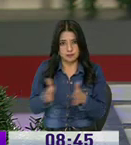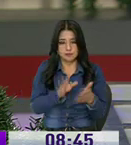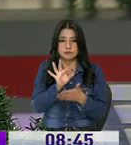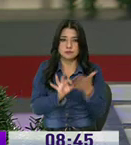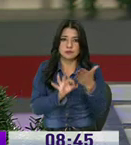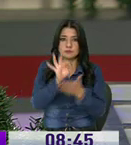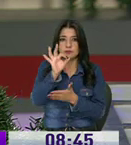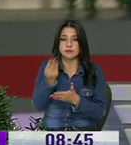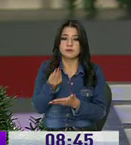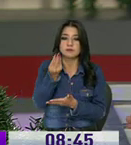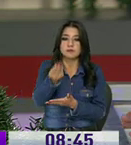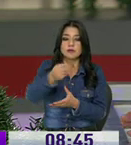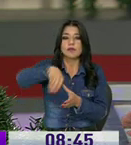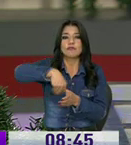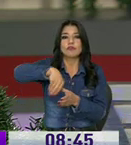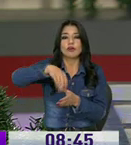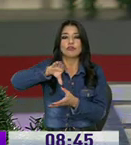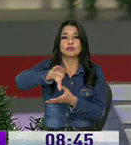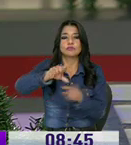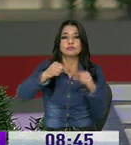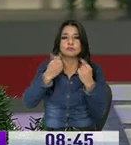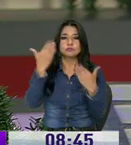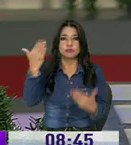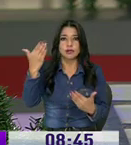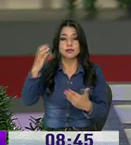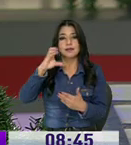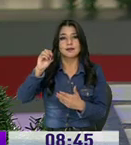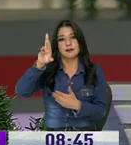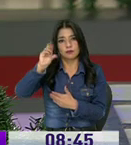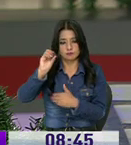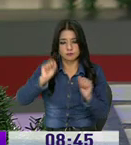la entrega del fondo partidario para el movimiento Creo.